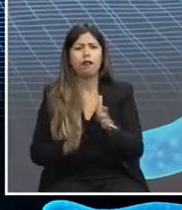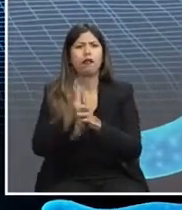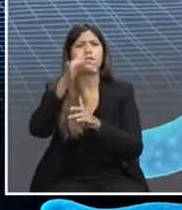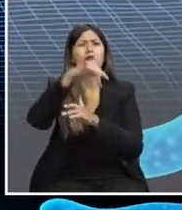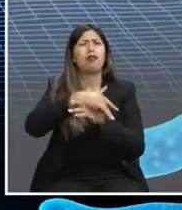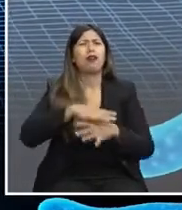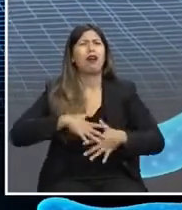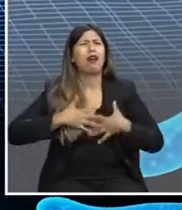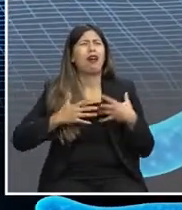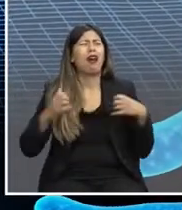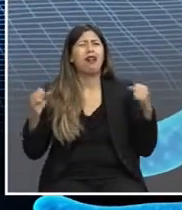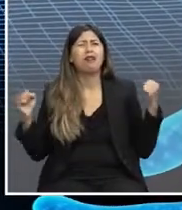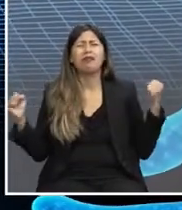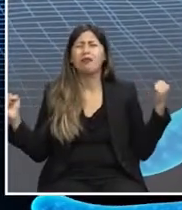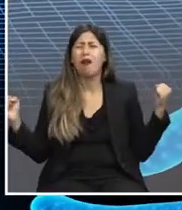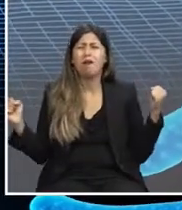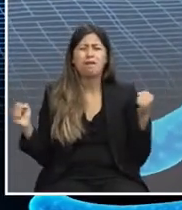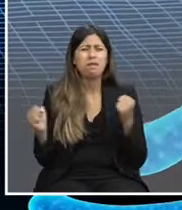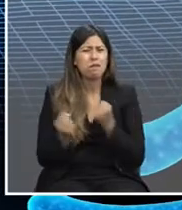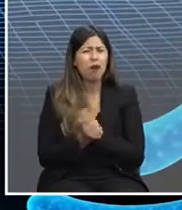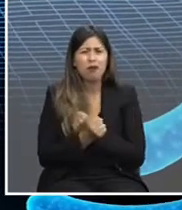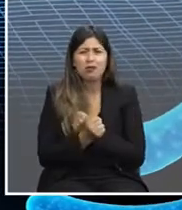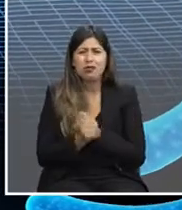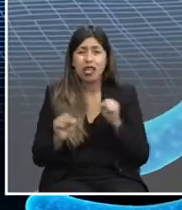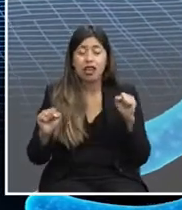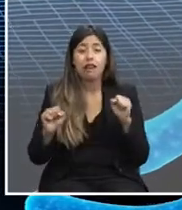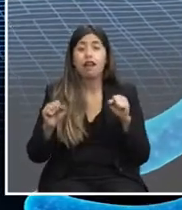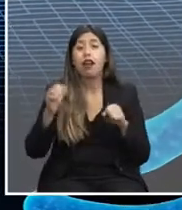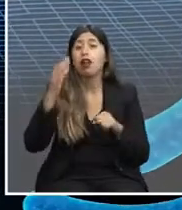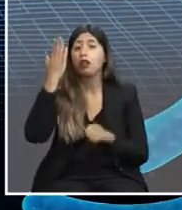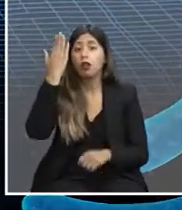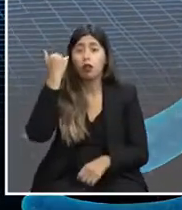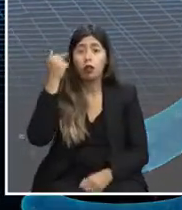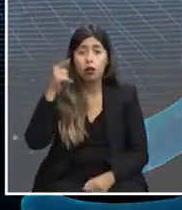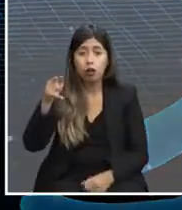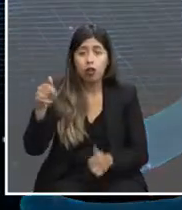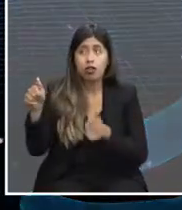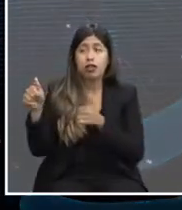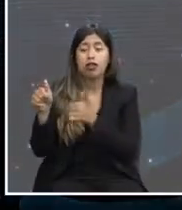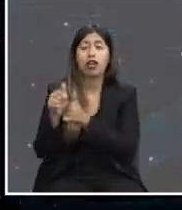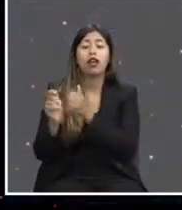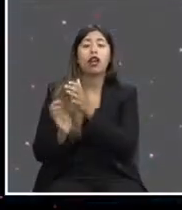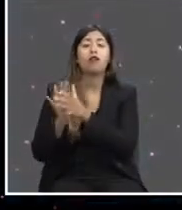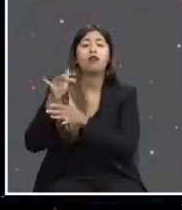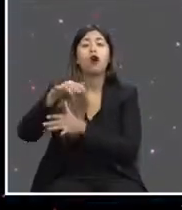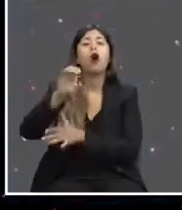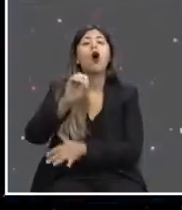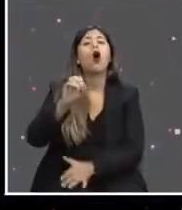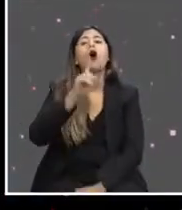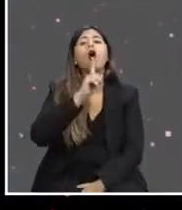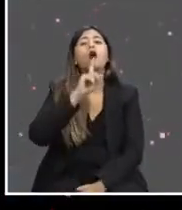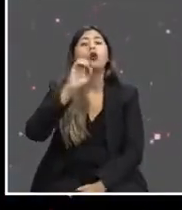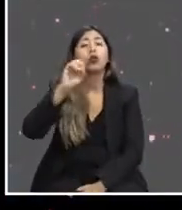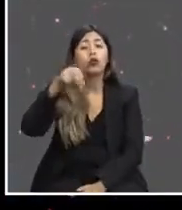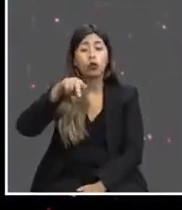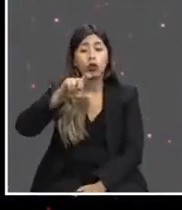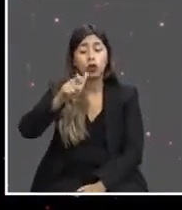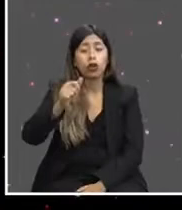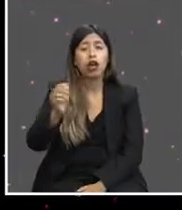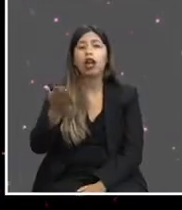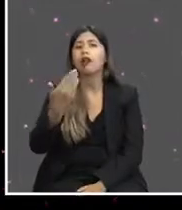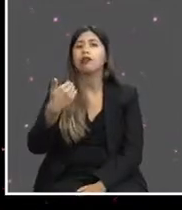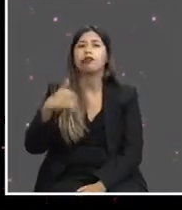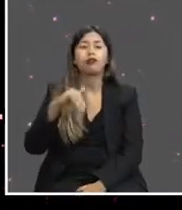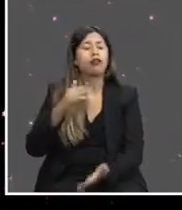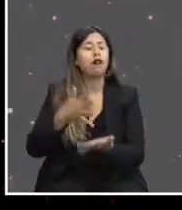impotentes. Entonces, el desconocer que estamos cerca de un volcán, o como lo que ocurrió en Tonga, que podría afectarnos, nos vuelve